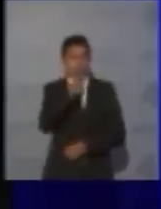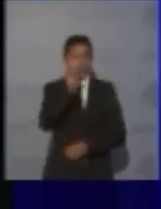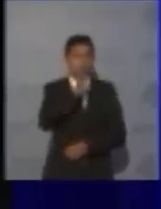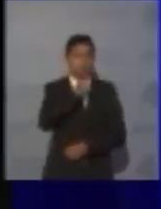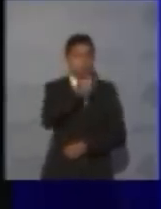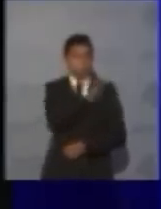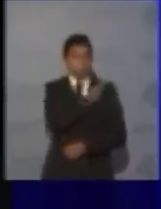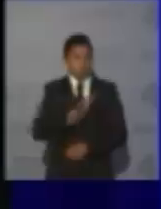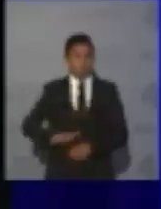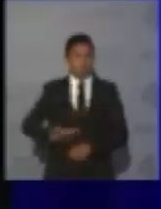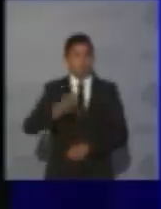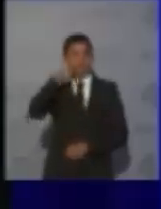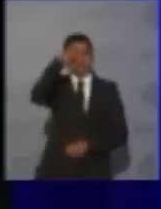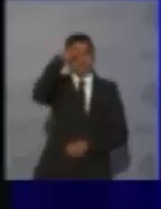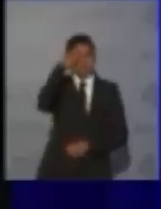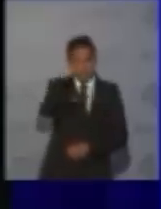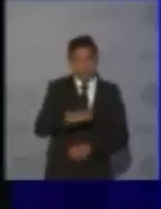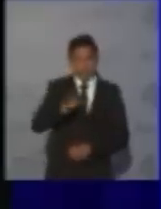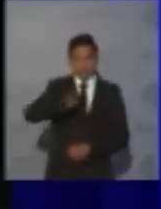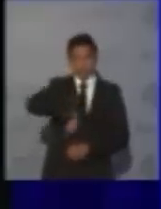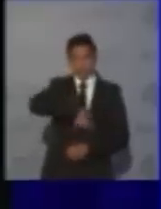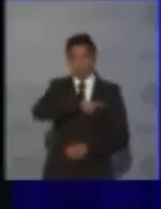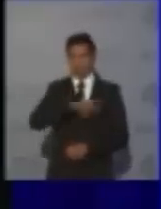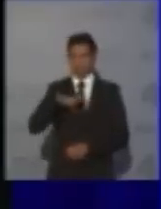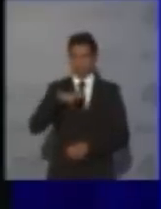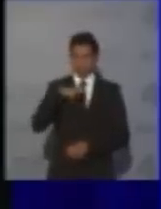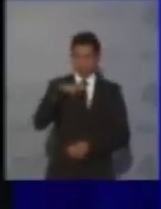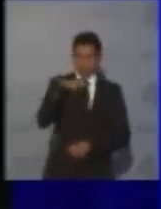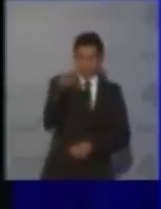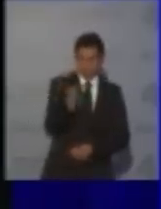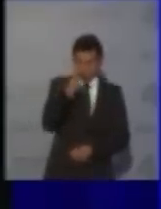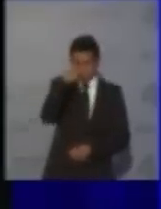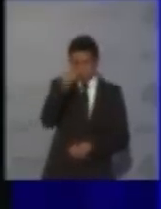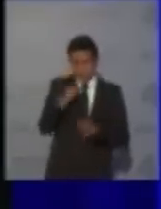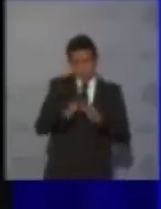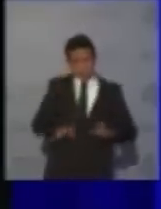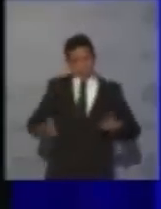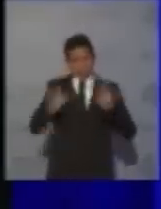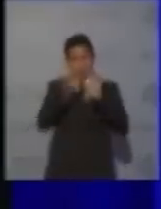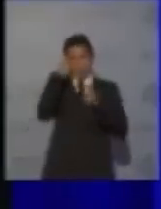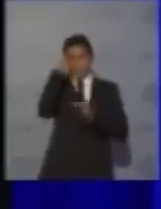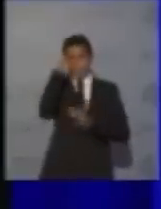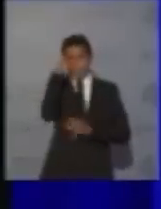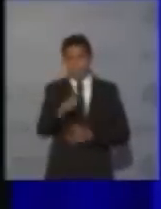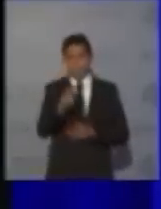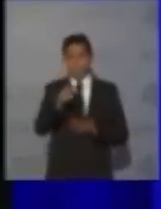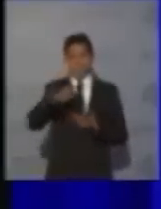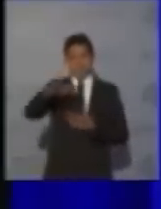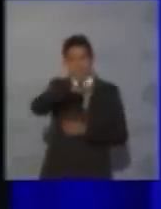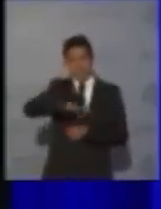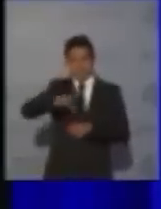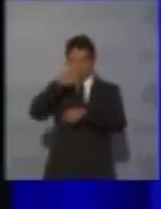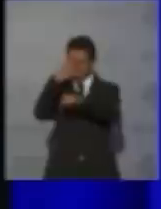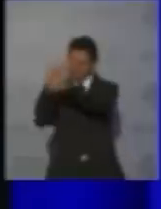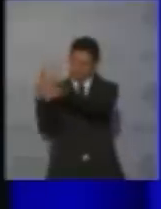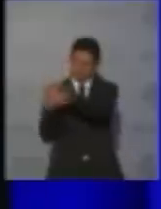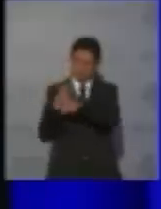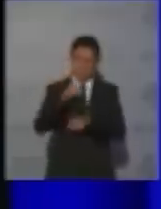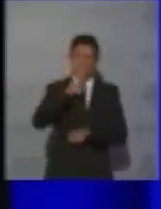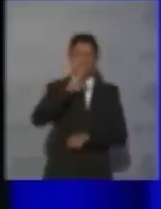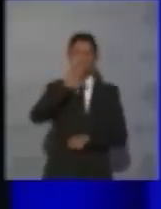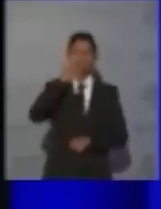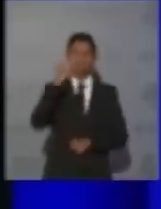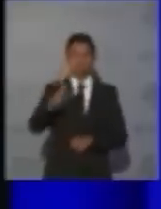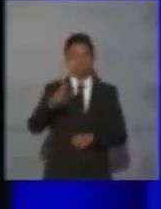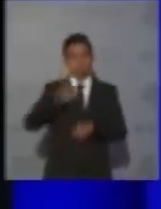permitió a esas personas, o más que se les permitió, entraron con armas. ¿Qué medidas hemos tomado? Primero, ahorita en los lugares